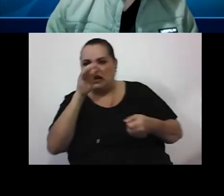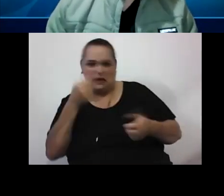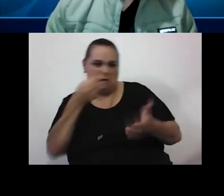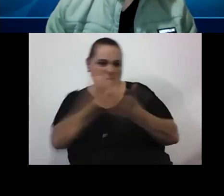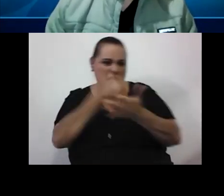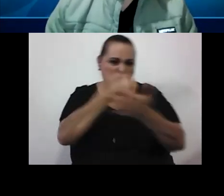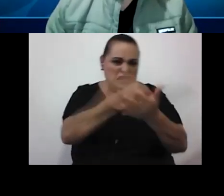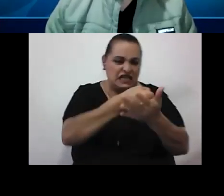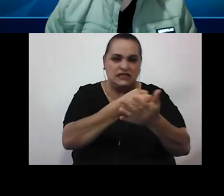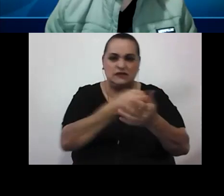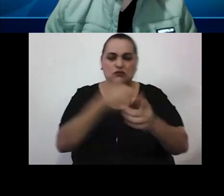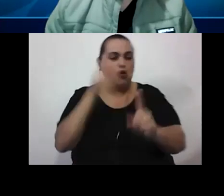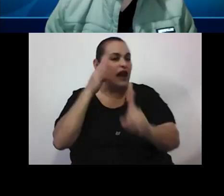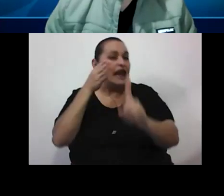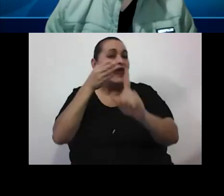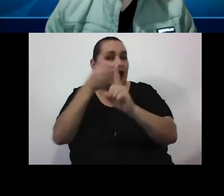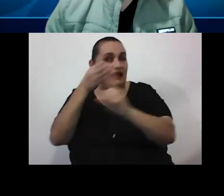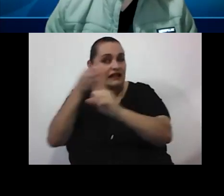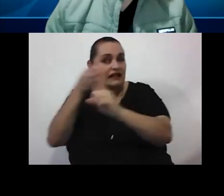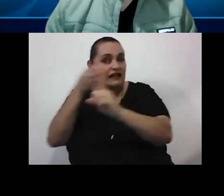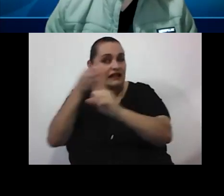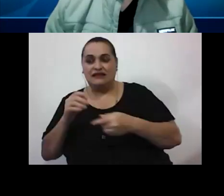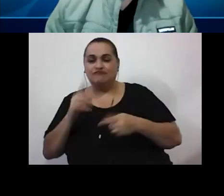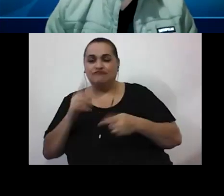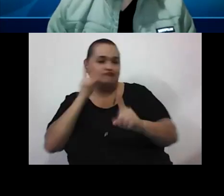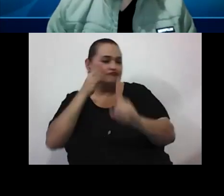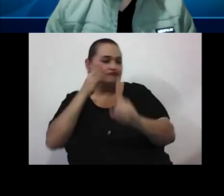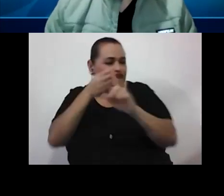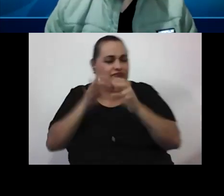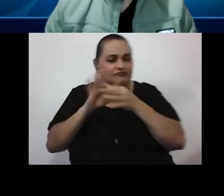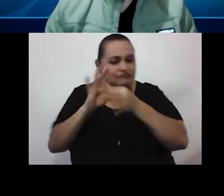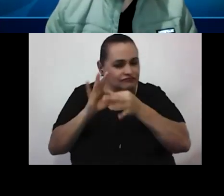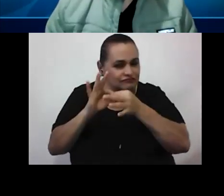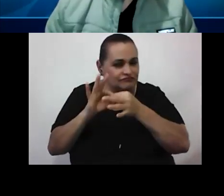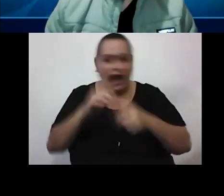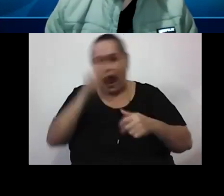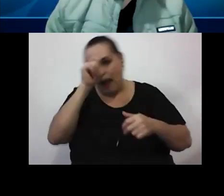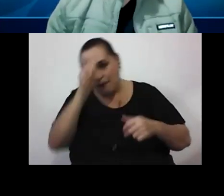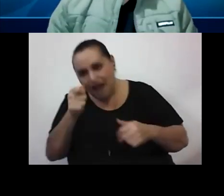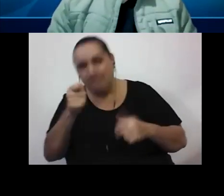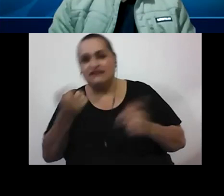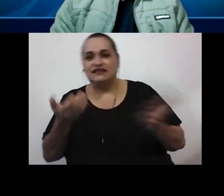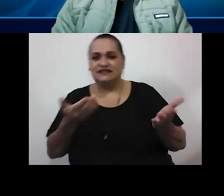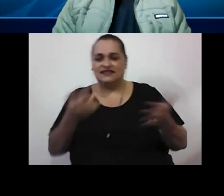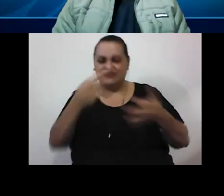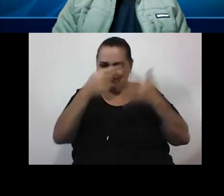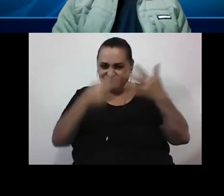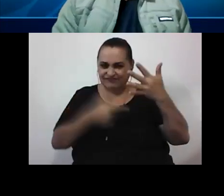leales a algunos amiguitos, algunas amiguitas, a ser amables. Y